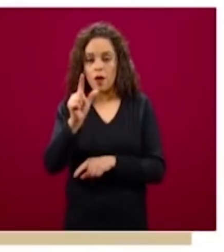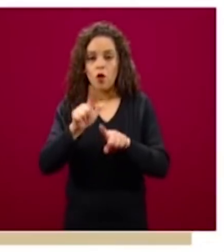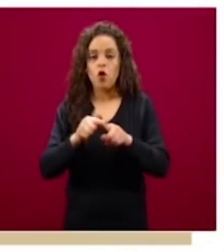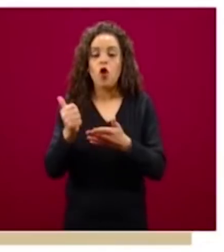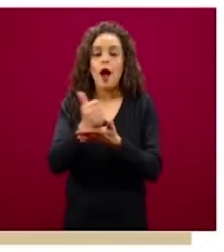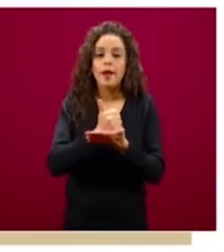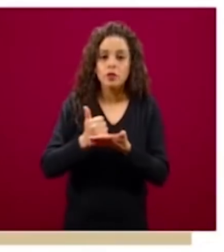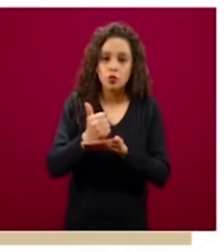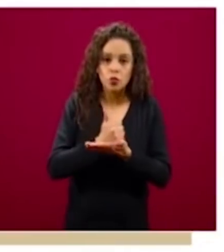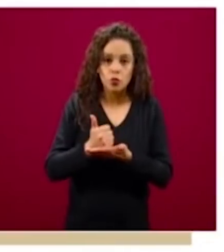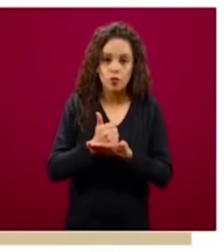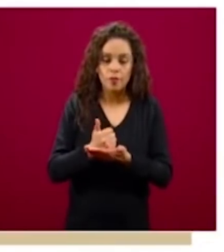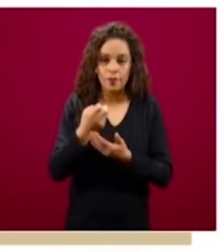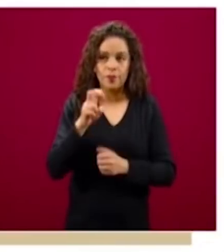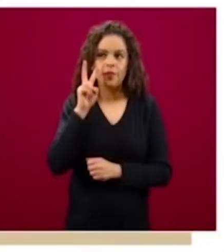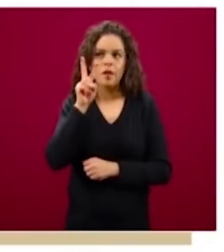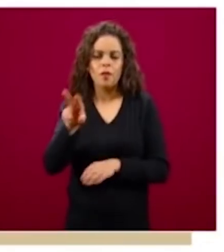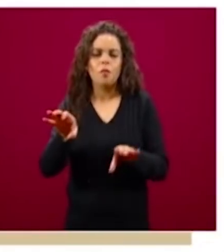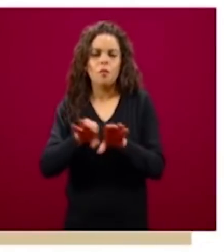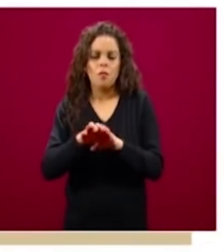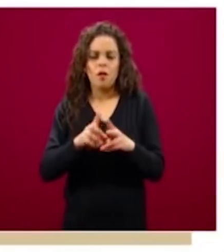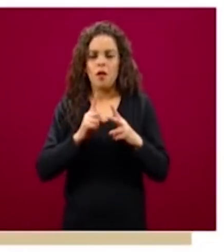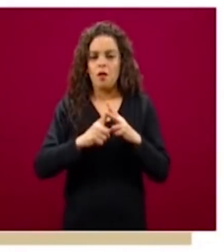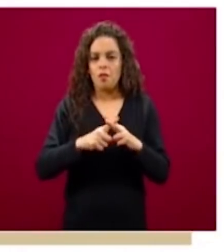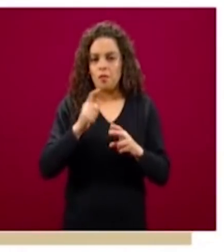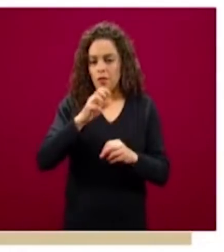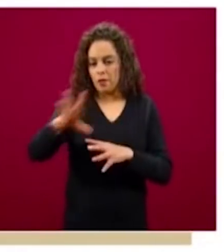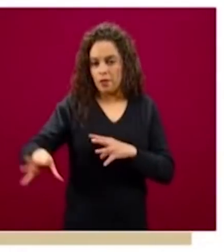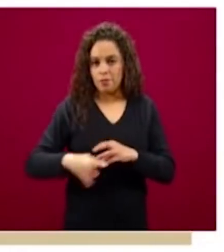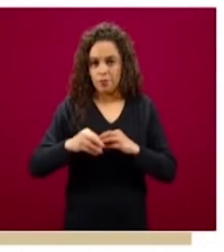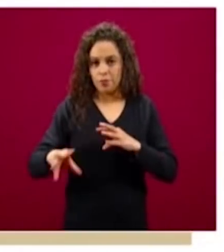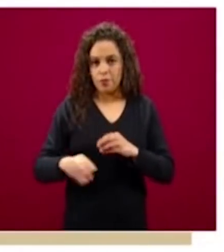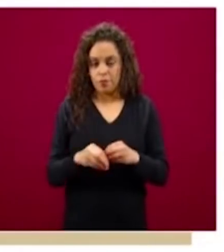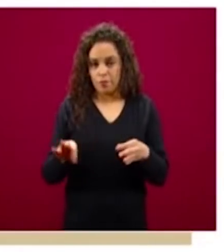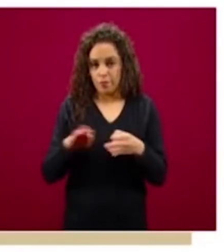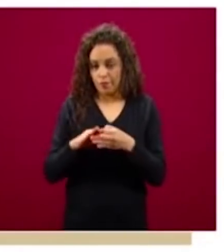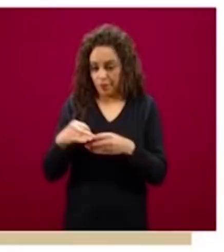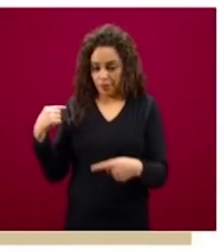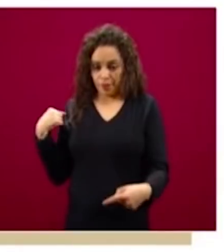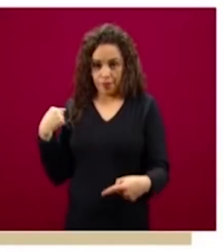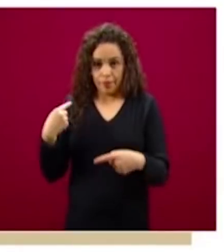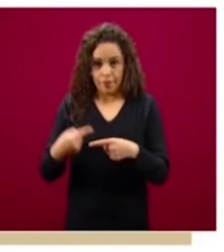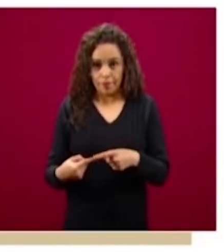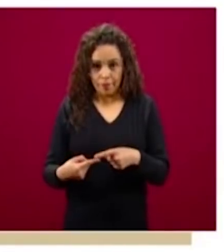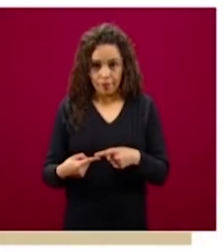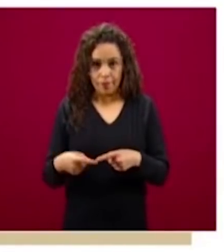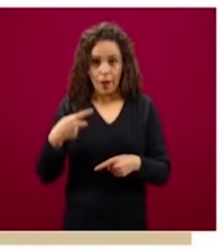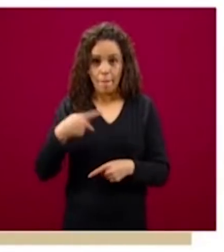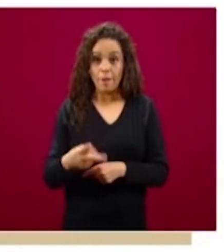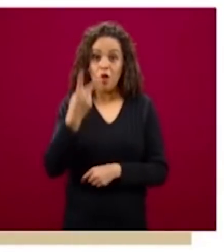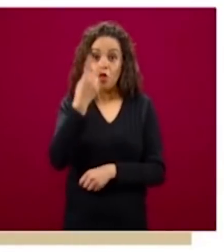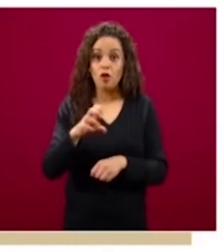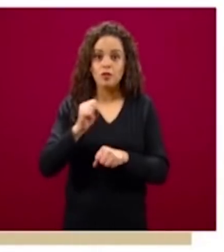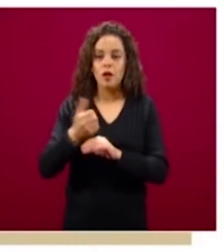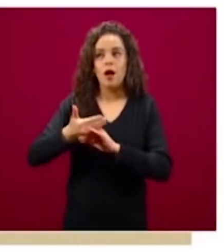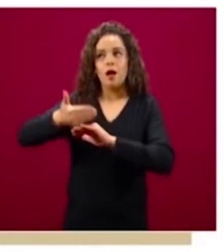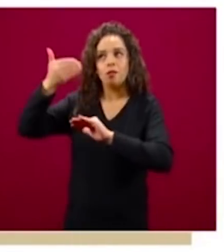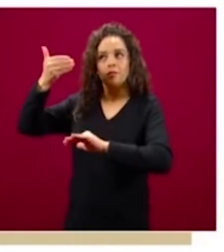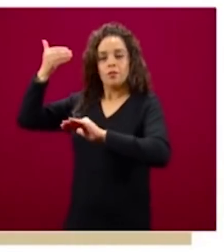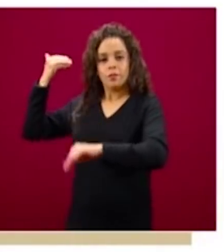representa cómo se encontraba esa tasa de incidencia acumulada de casos recientes, pero 2 semanas atrás, lo cual nos permite